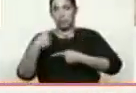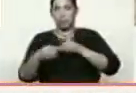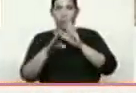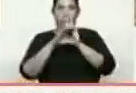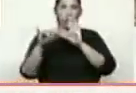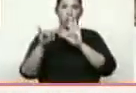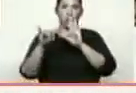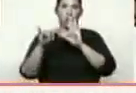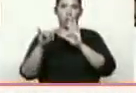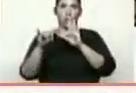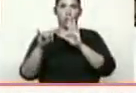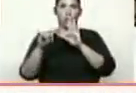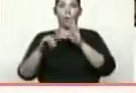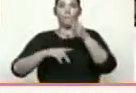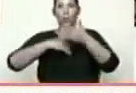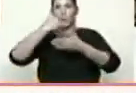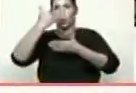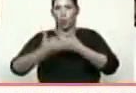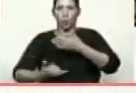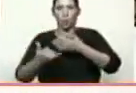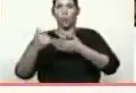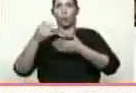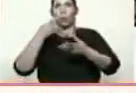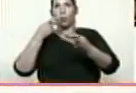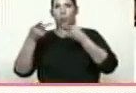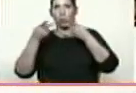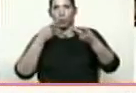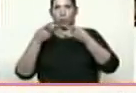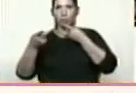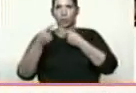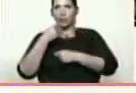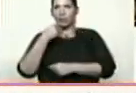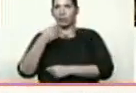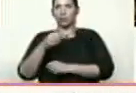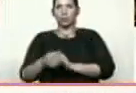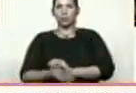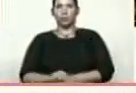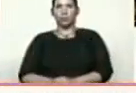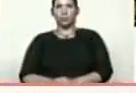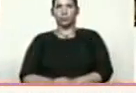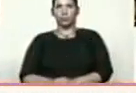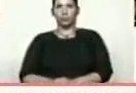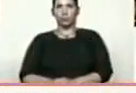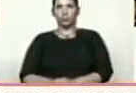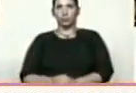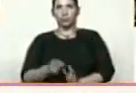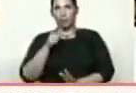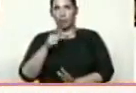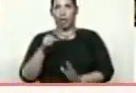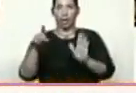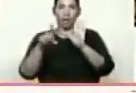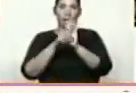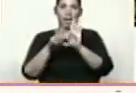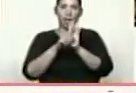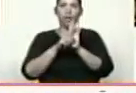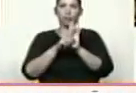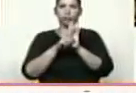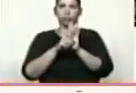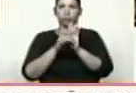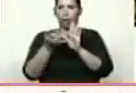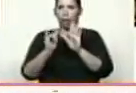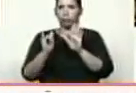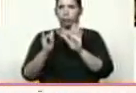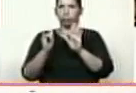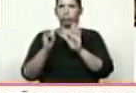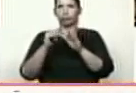un proyecto político. Porque yo quiero decir, aun cuando unos digan que no, esta Constitución es una Constitución programática.